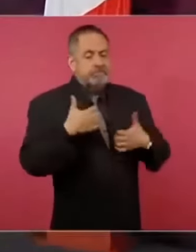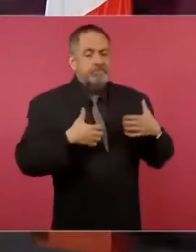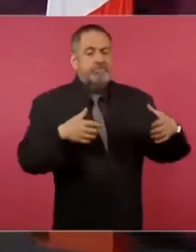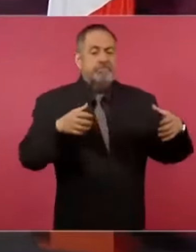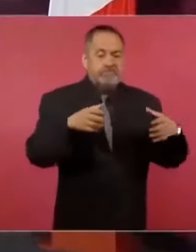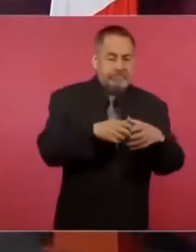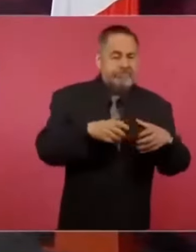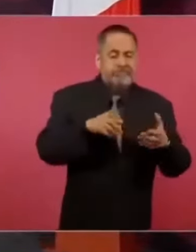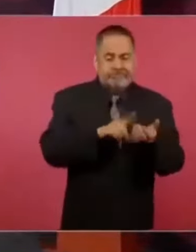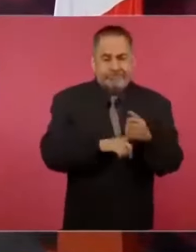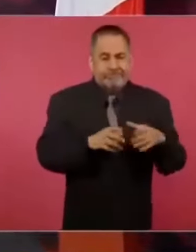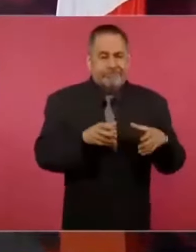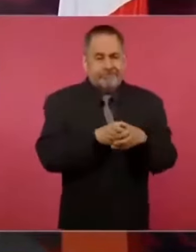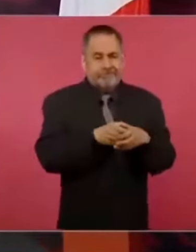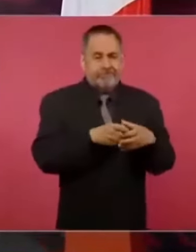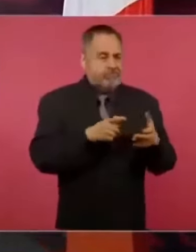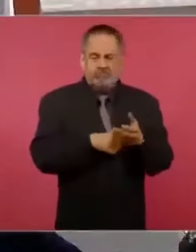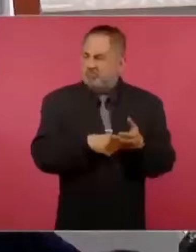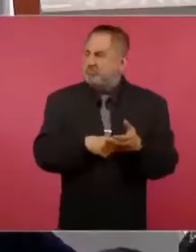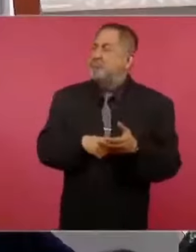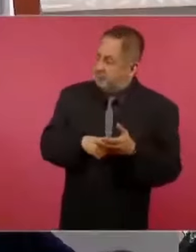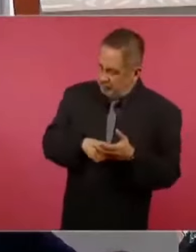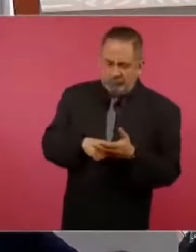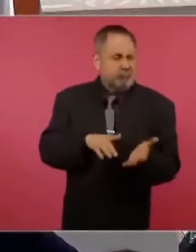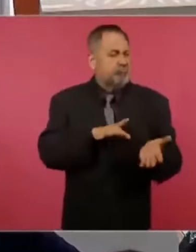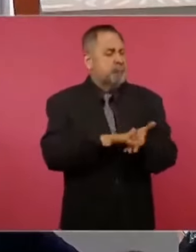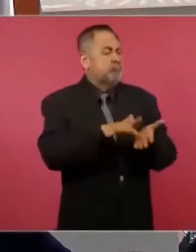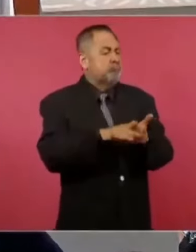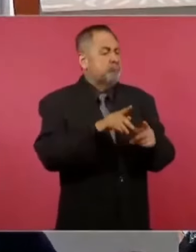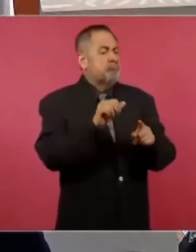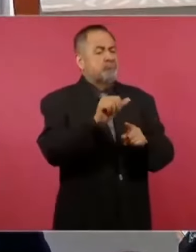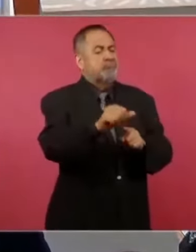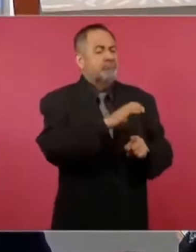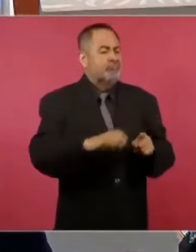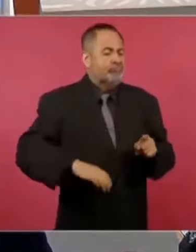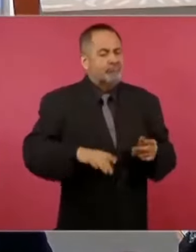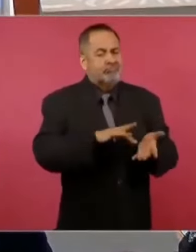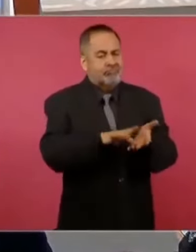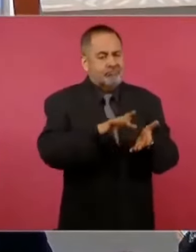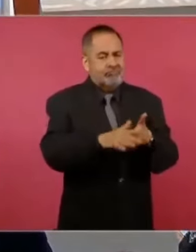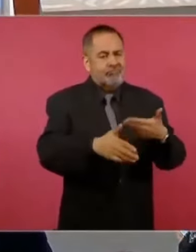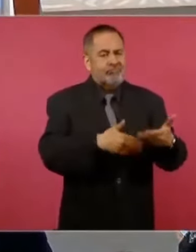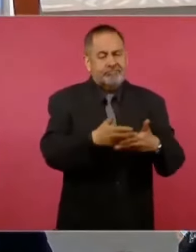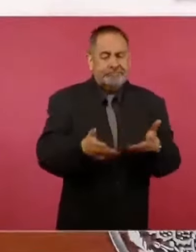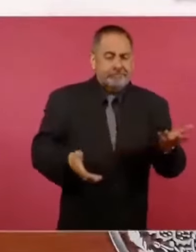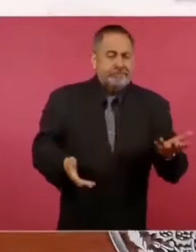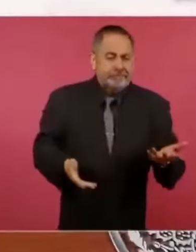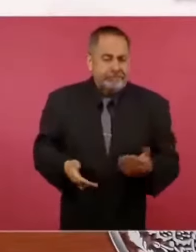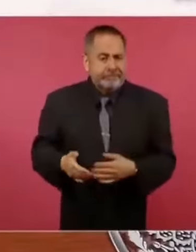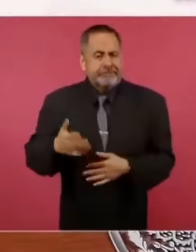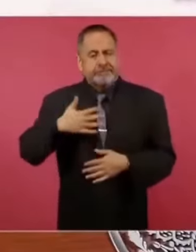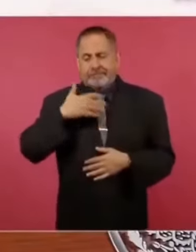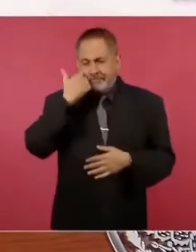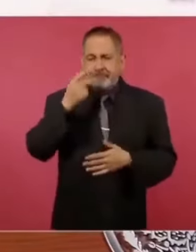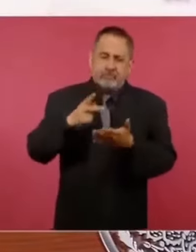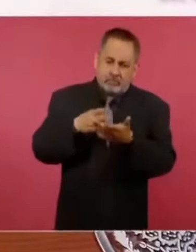estamos ahora apoyando una candidatura Porque queremos que